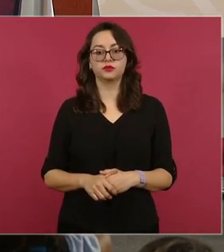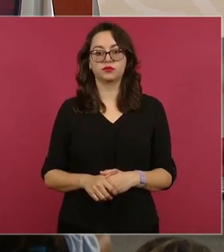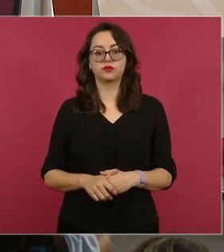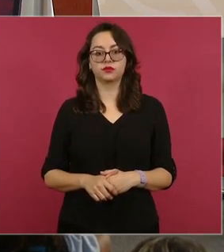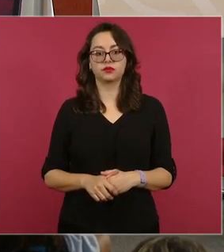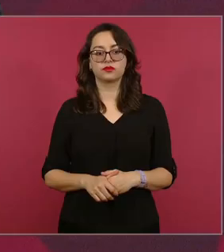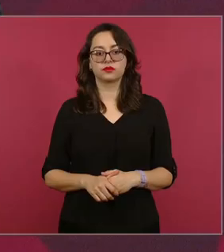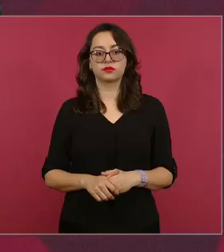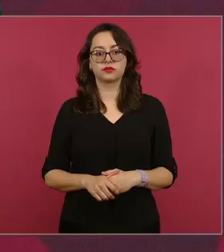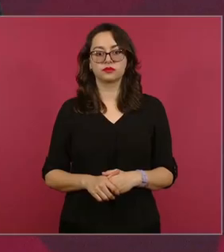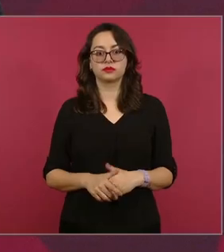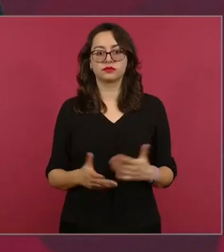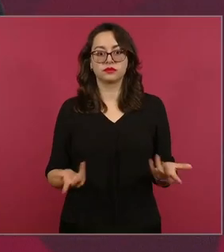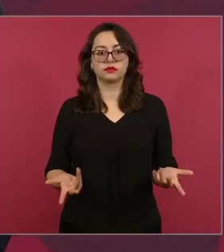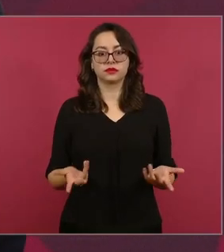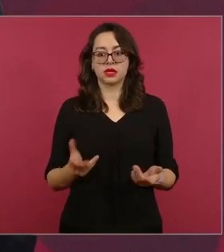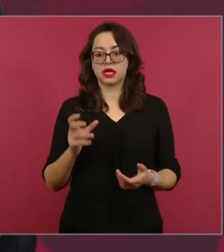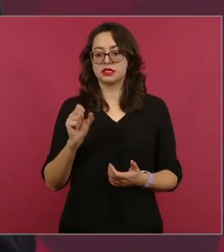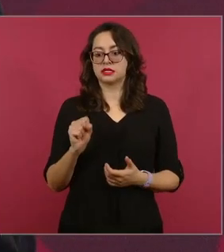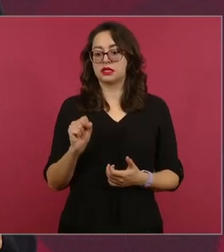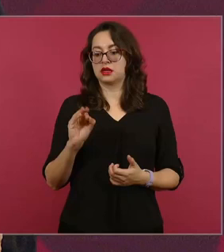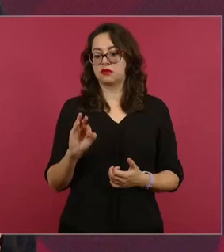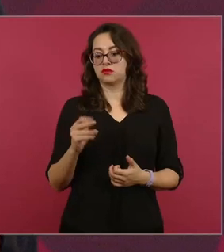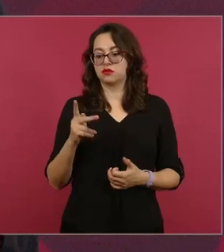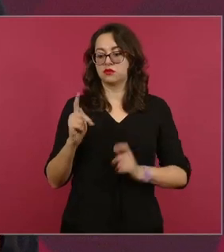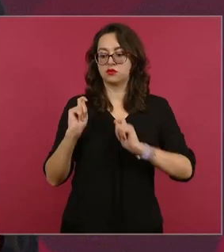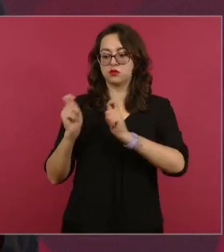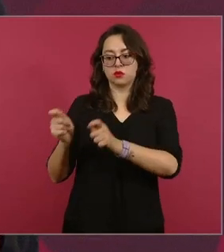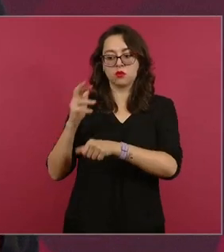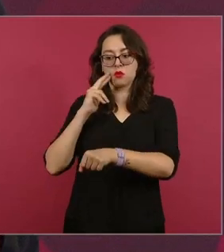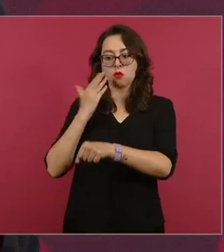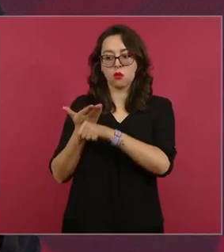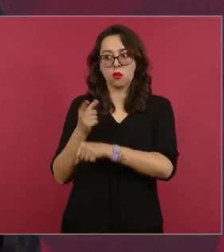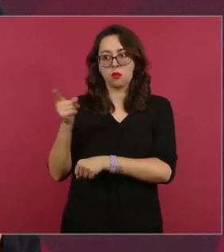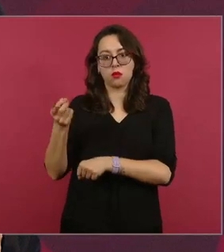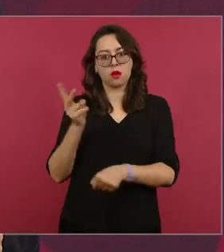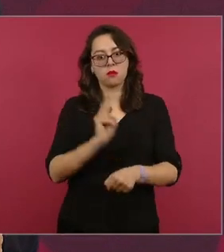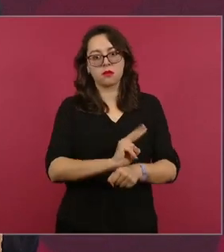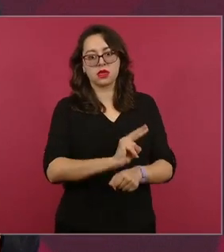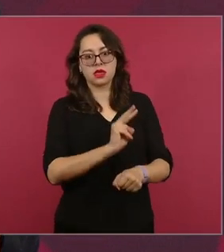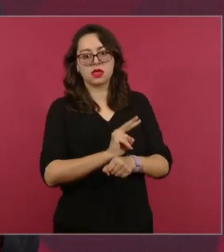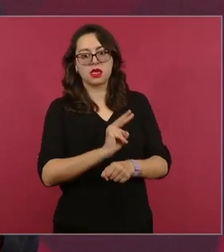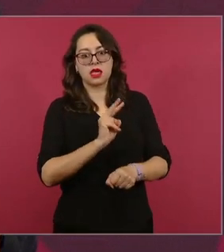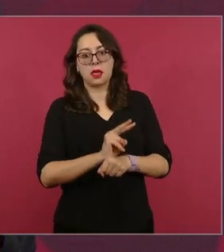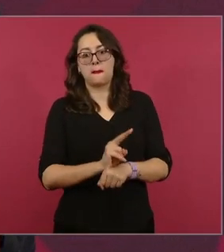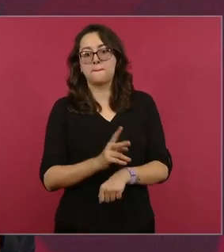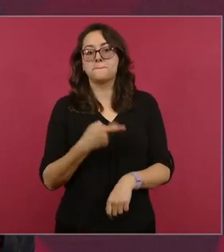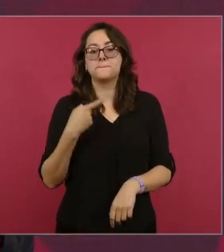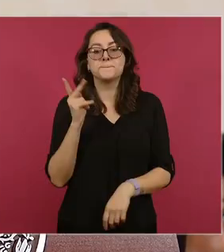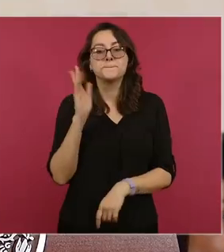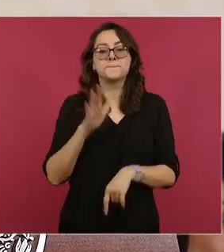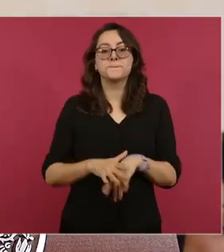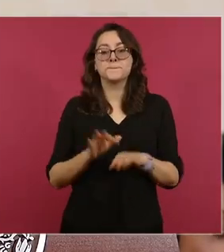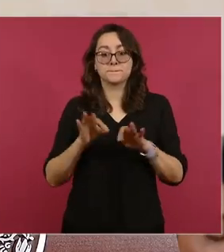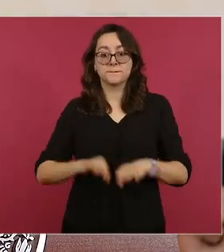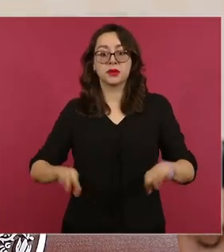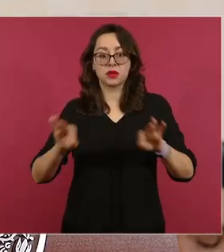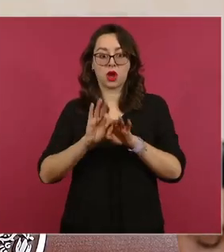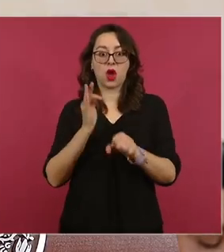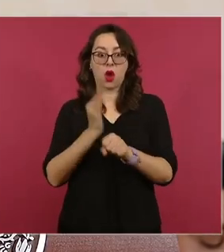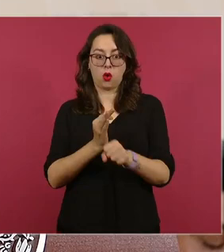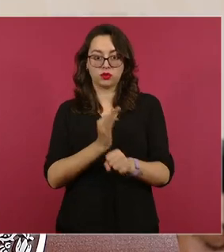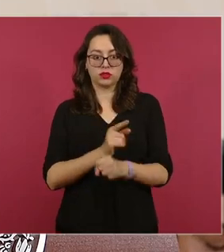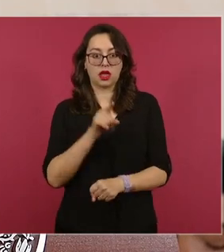para eso es la Secretaría de la Función Pública, pero lo más eficaz de todo es lo que estás haciendo